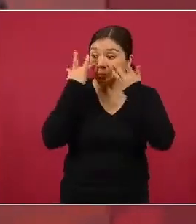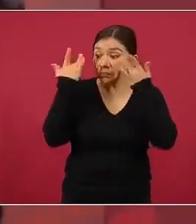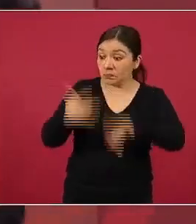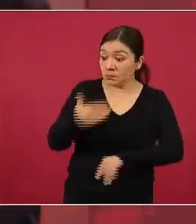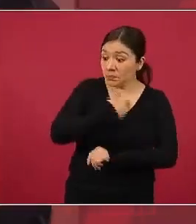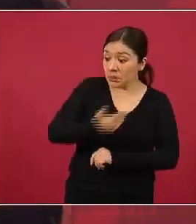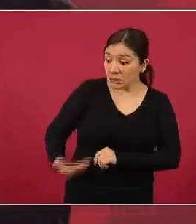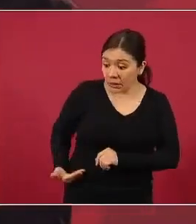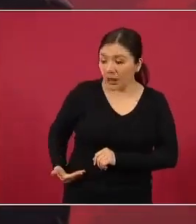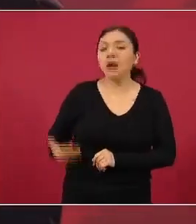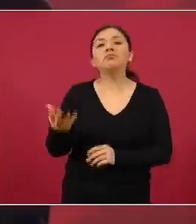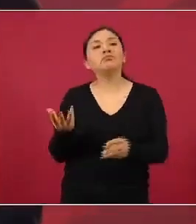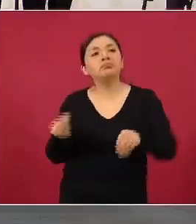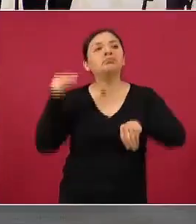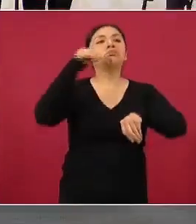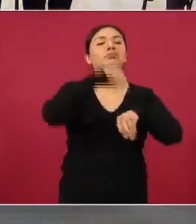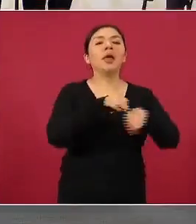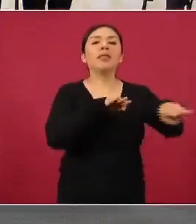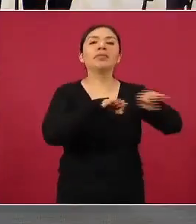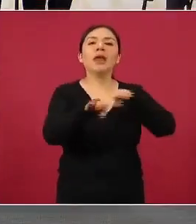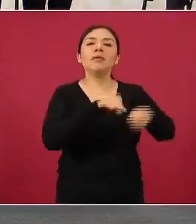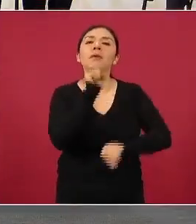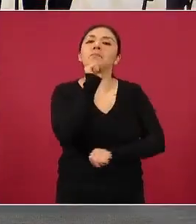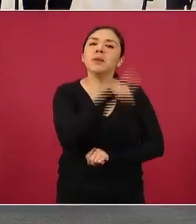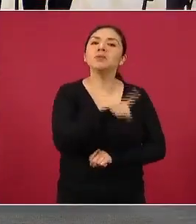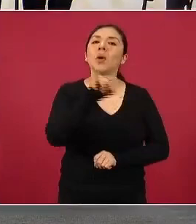y fue a trabajar a Iberdrola,